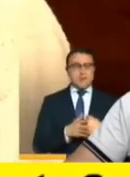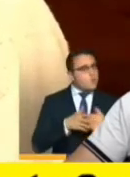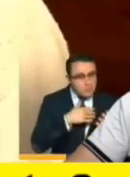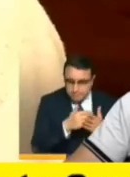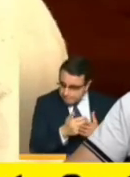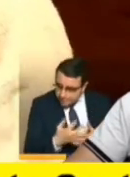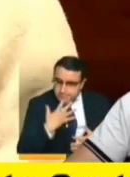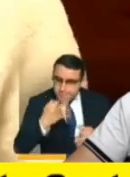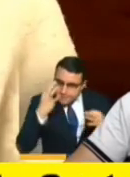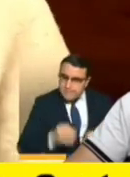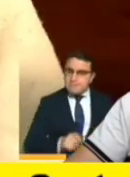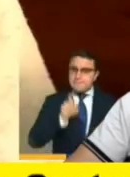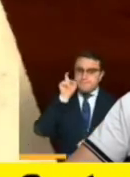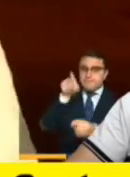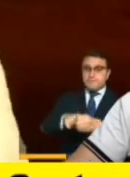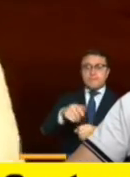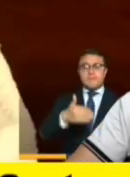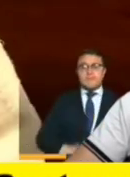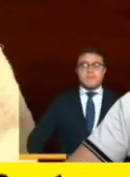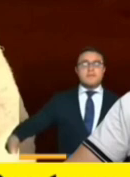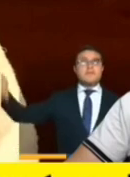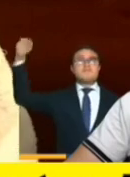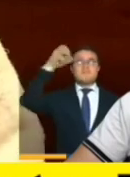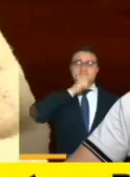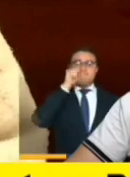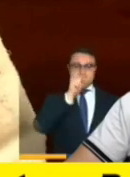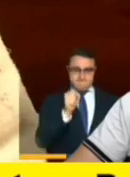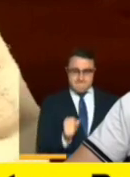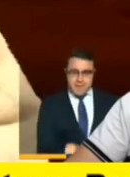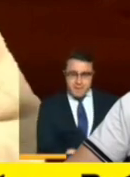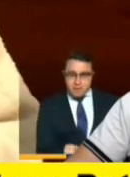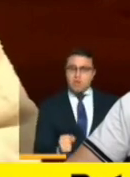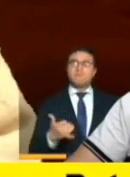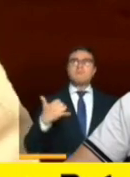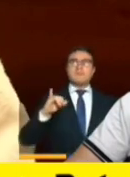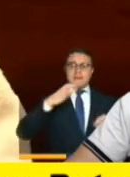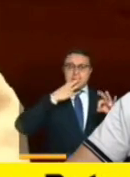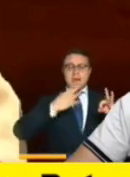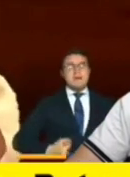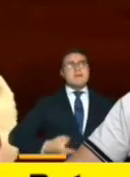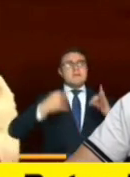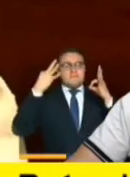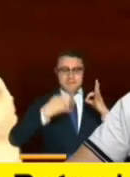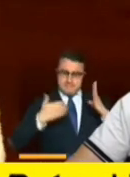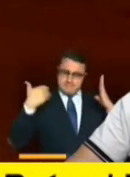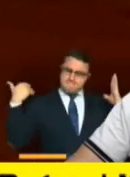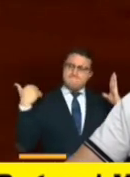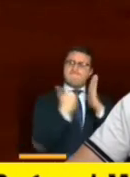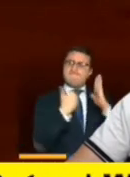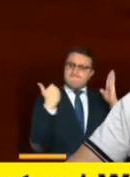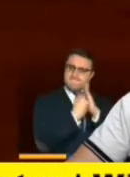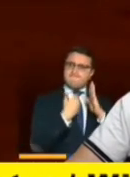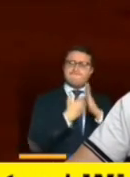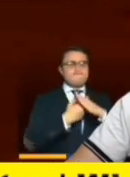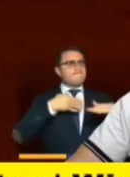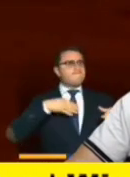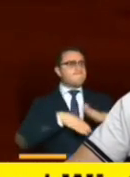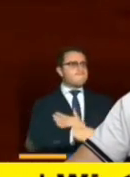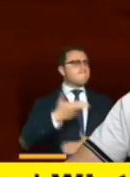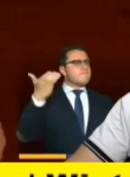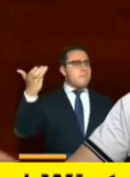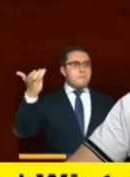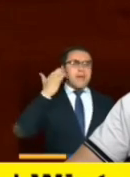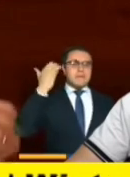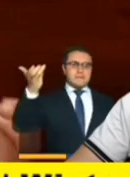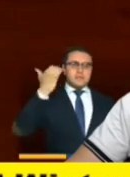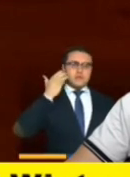garantizarle que cuando vaya a envejecer tenga una garantía de obtener la pensión